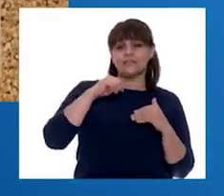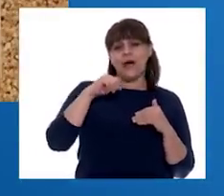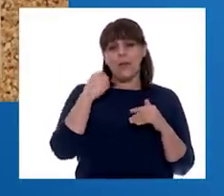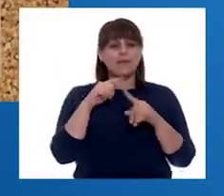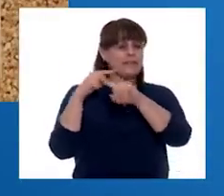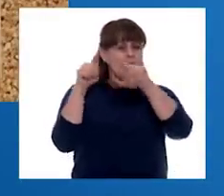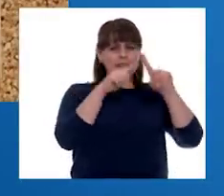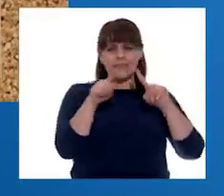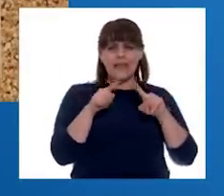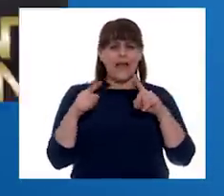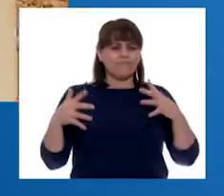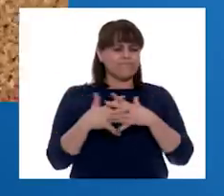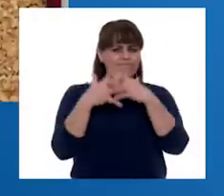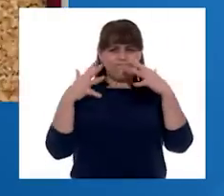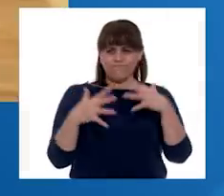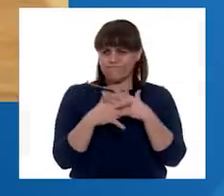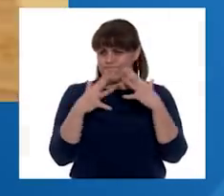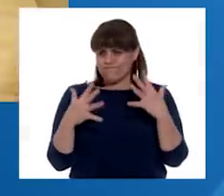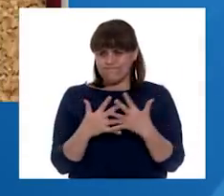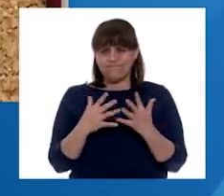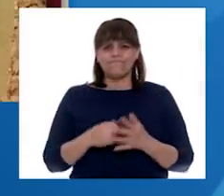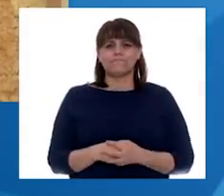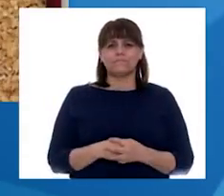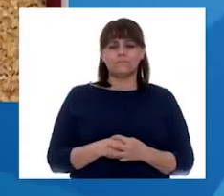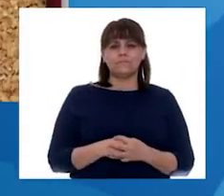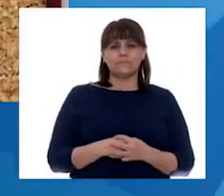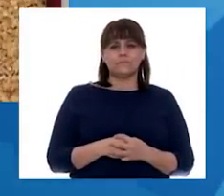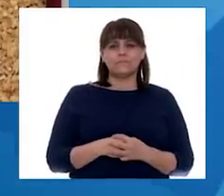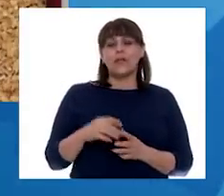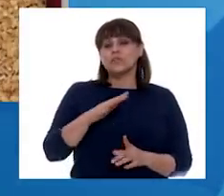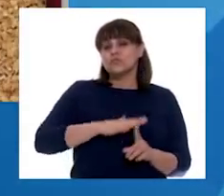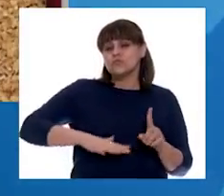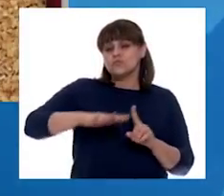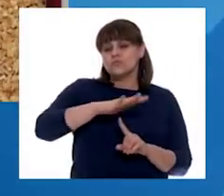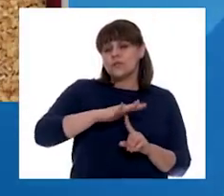Texas. Desde la colonia había permisos para que los